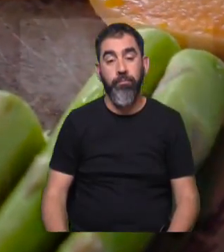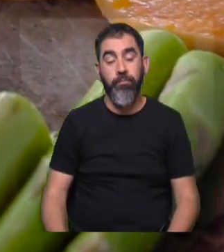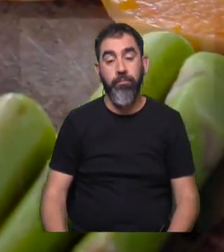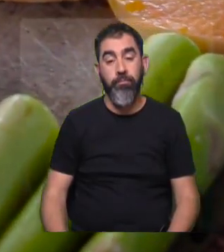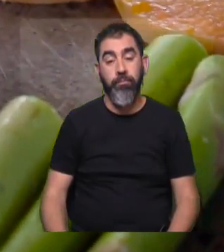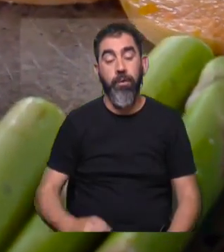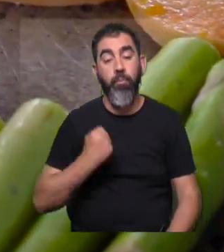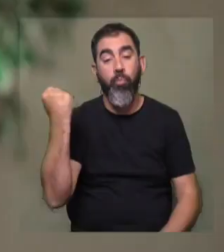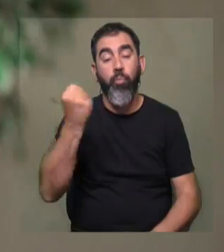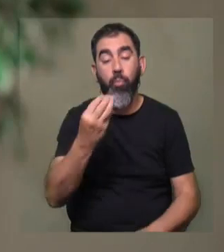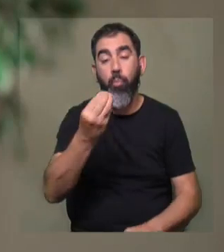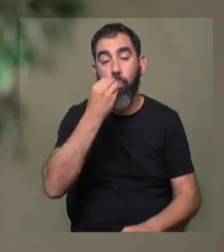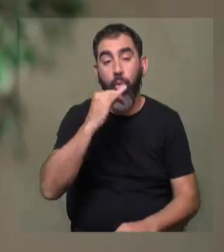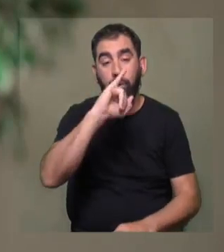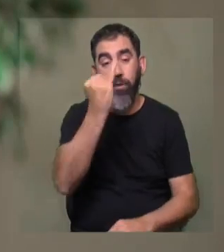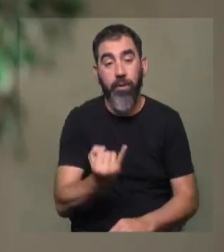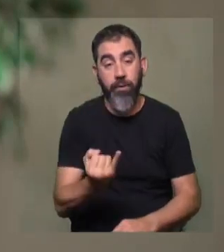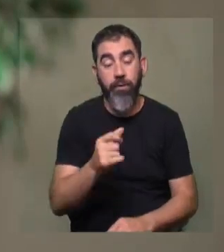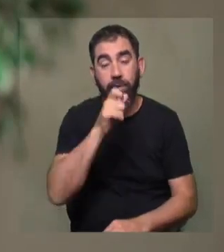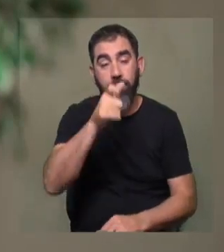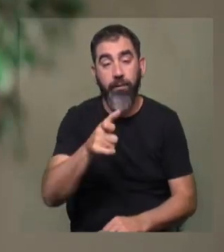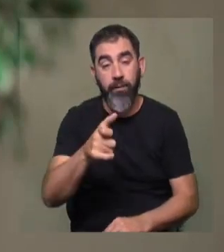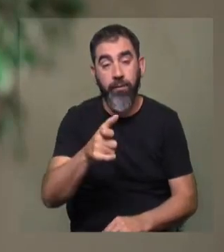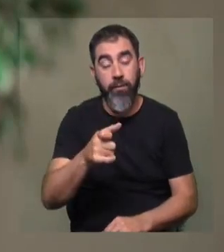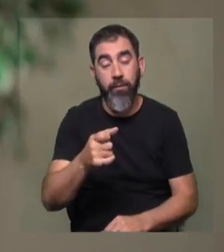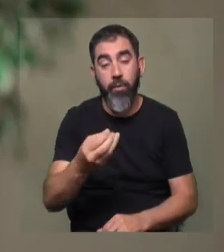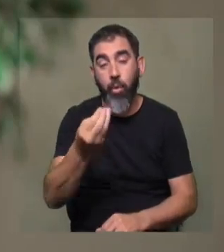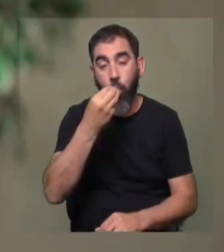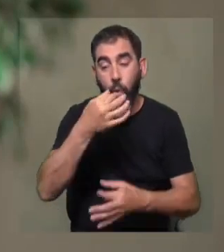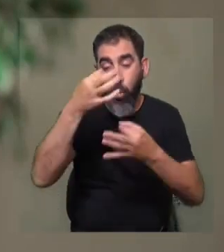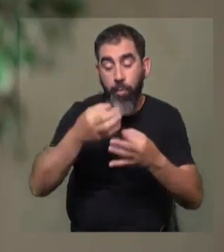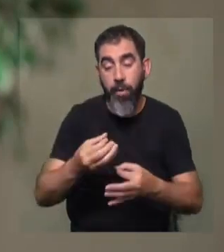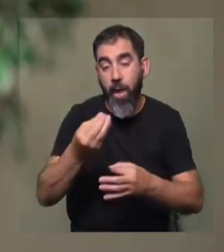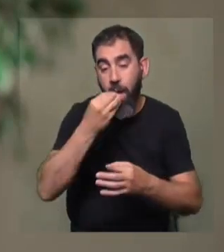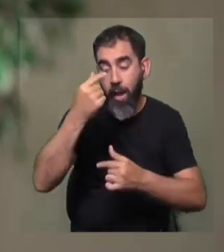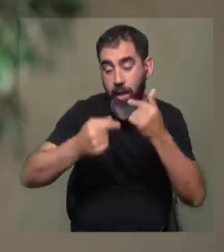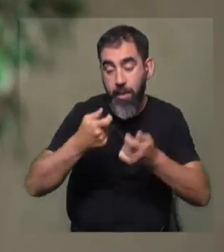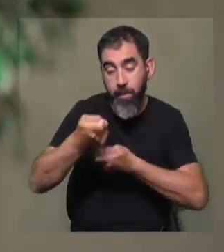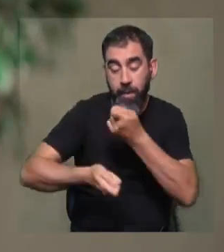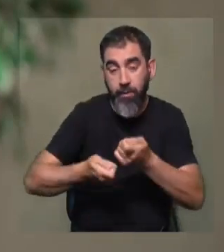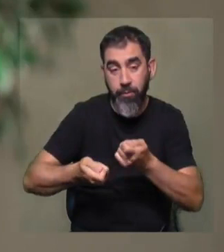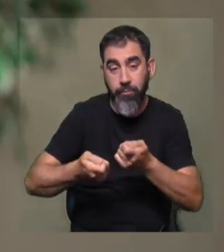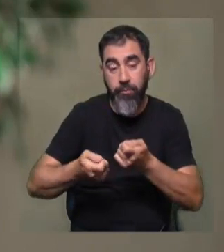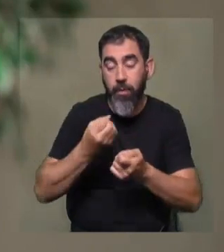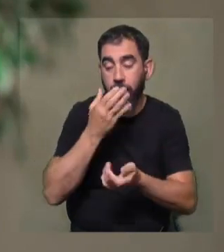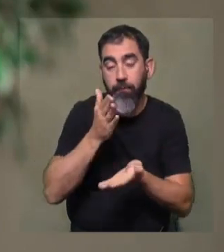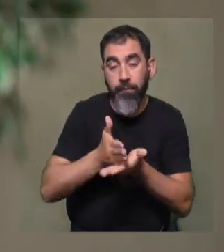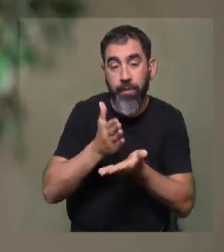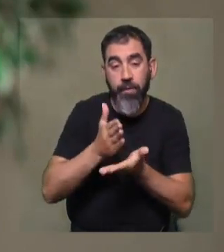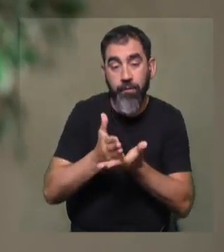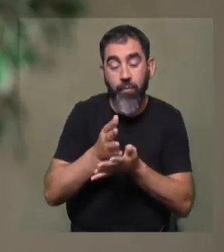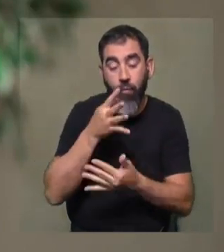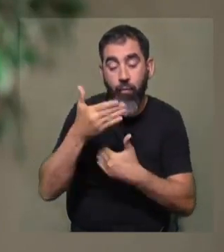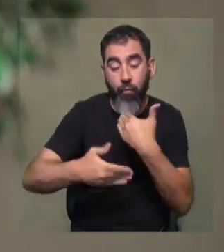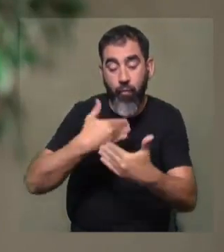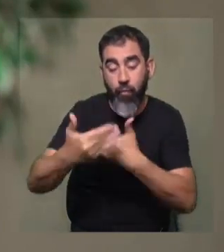La importancia de la nutrición consiste en que los nutrientes que comemos con los alimentos nos van a estar favoreciendo un buen